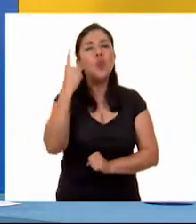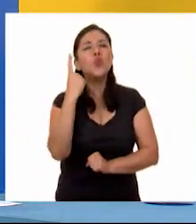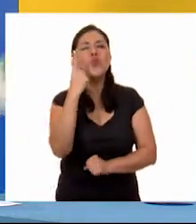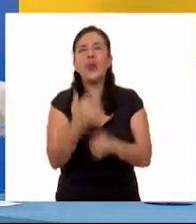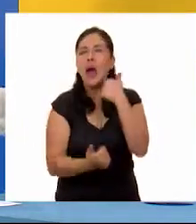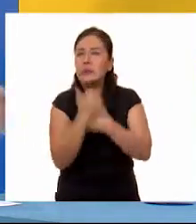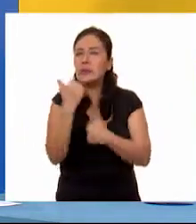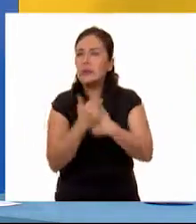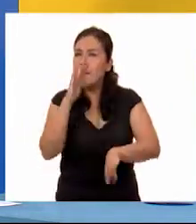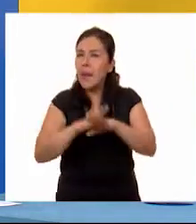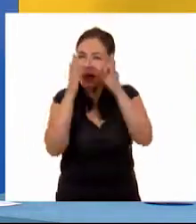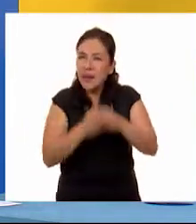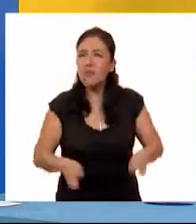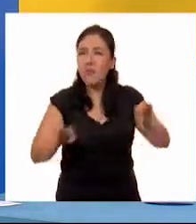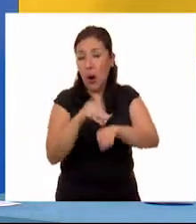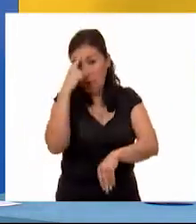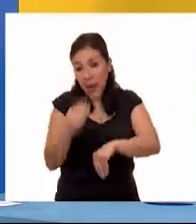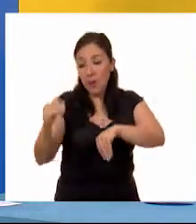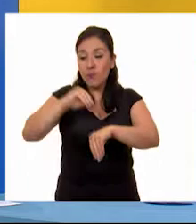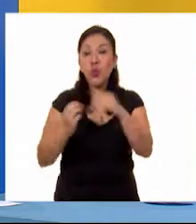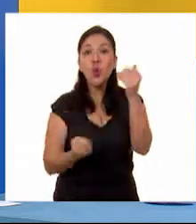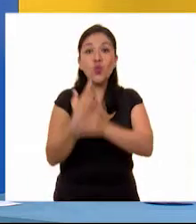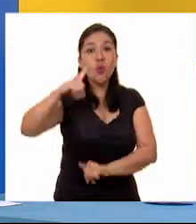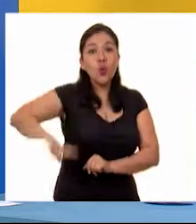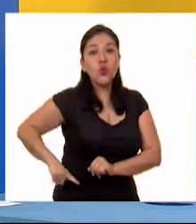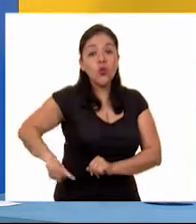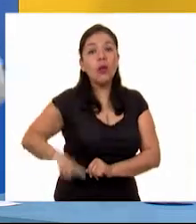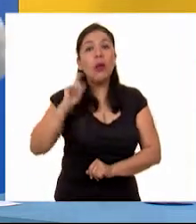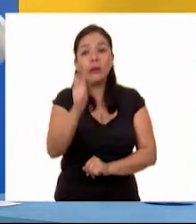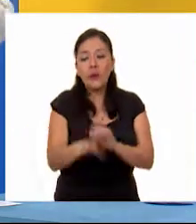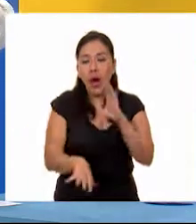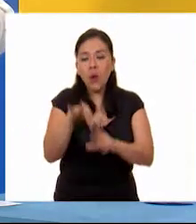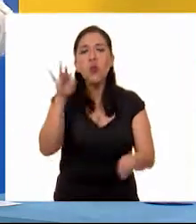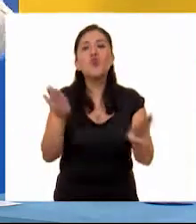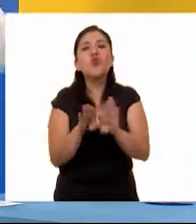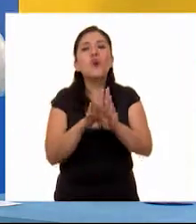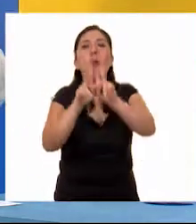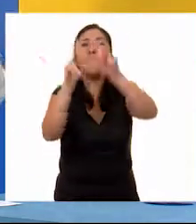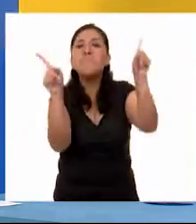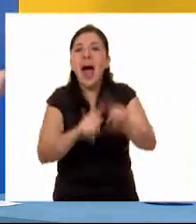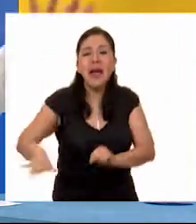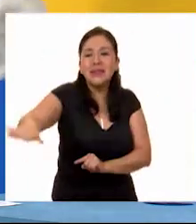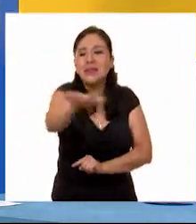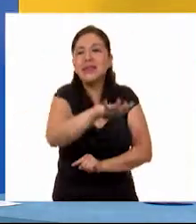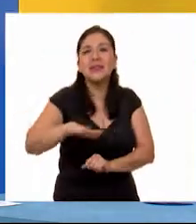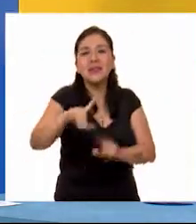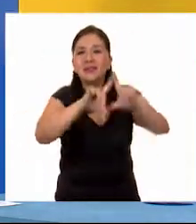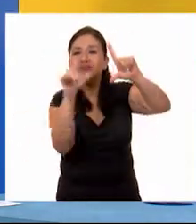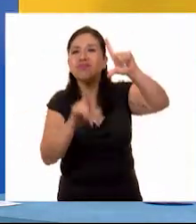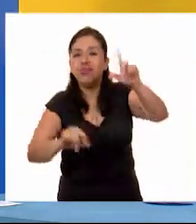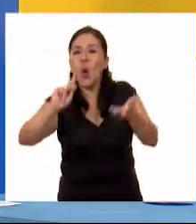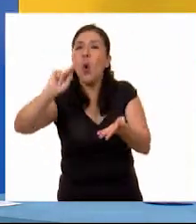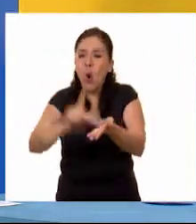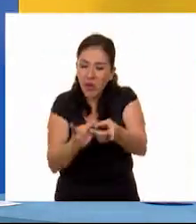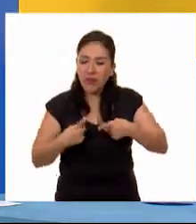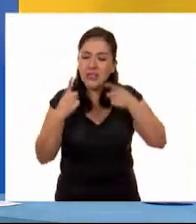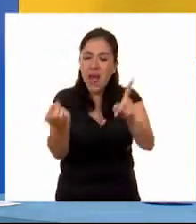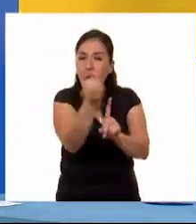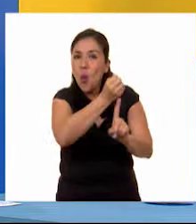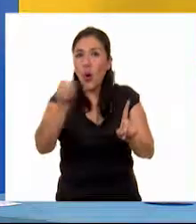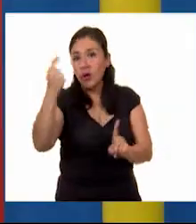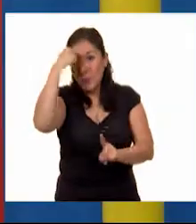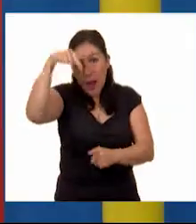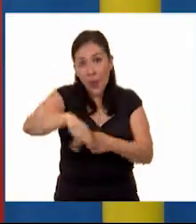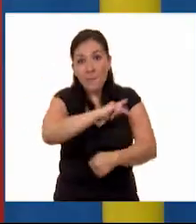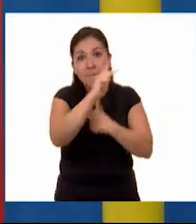retos más grandes de los nuevos gobiernos mexicanos fue encontrar la manera de pacificar el territorio y devolver el orden institucional al